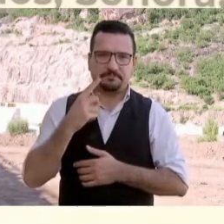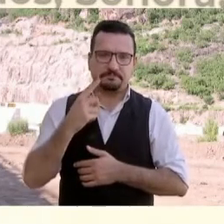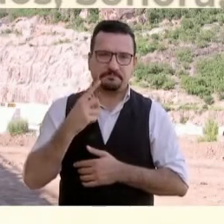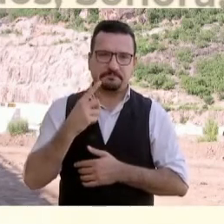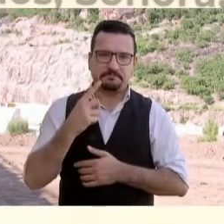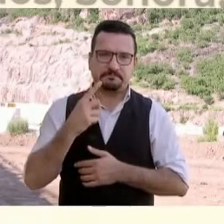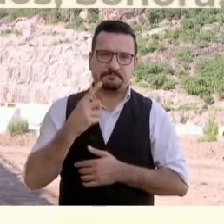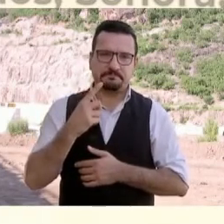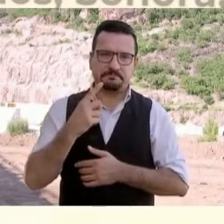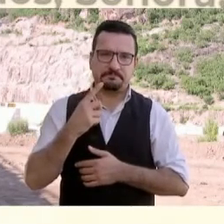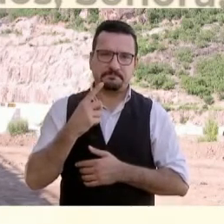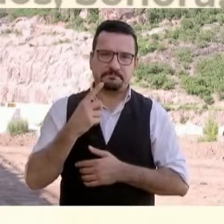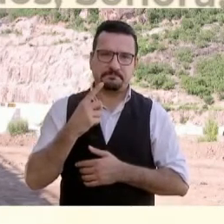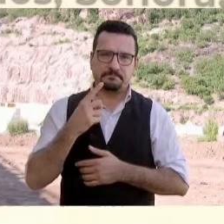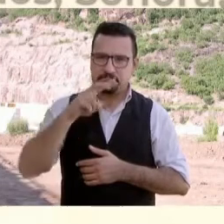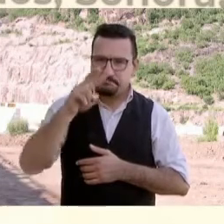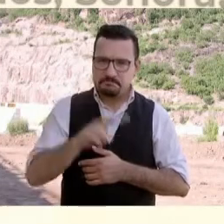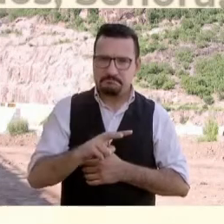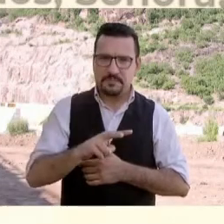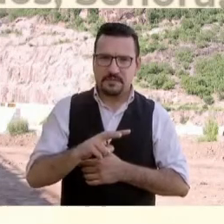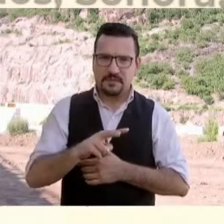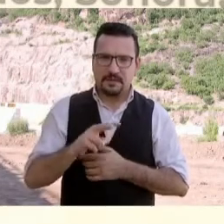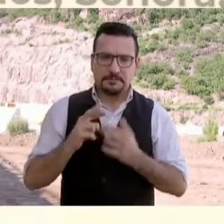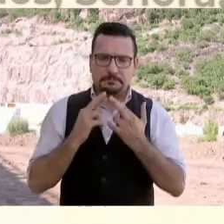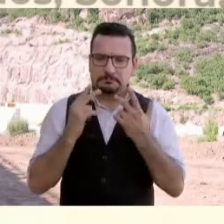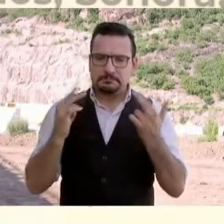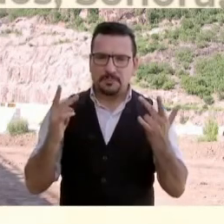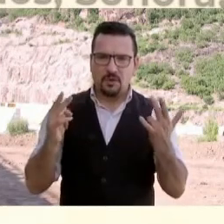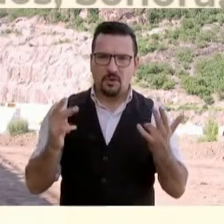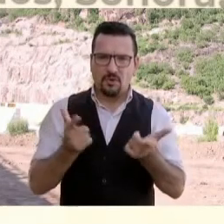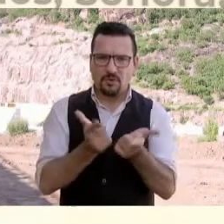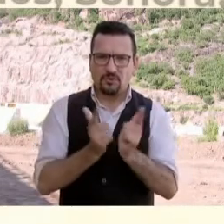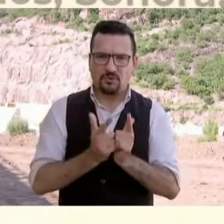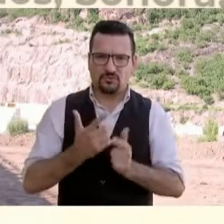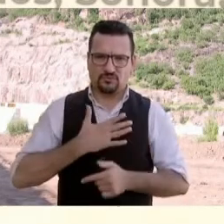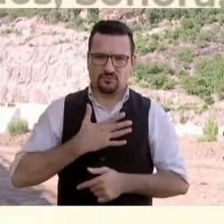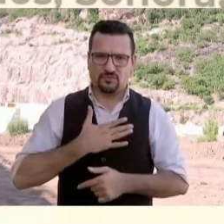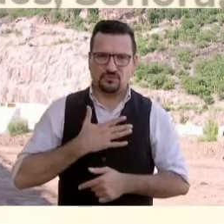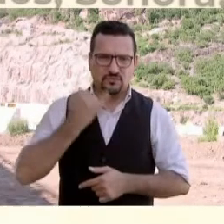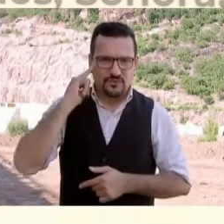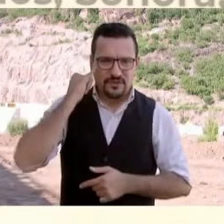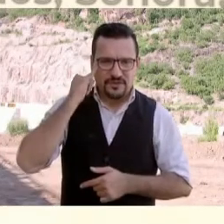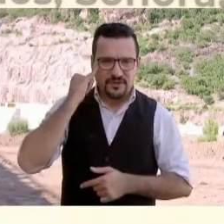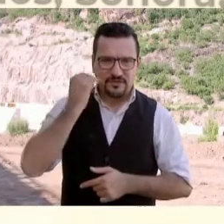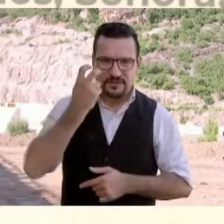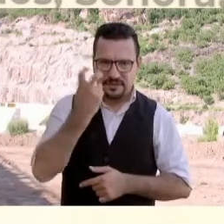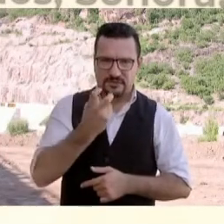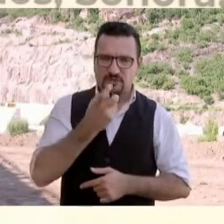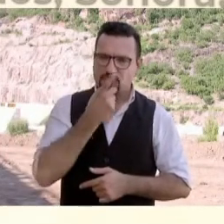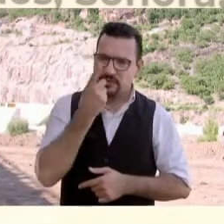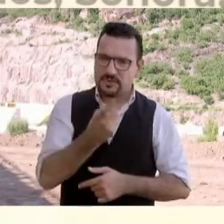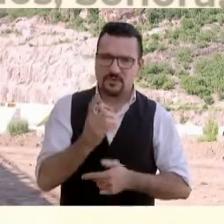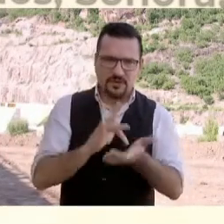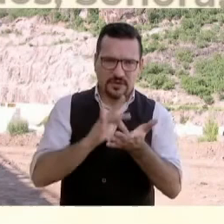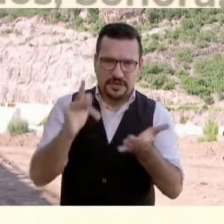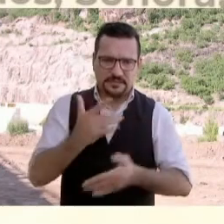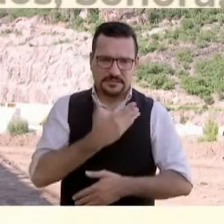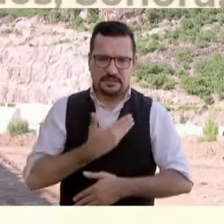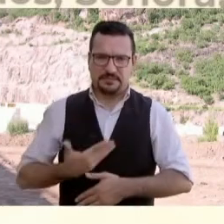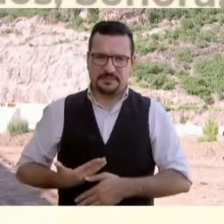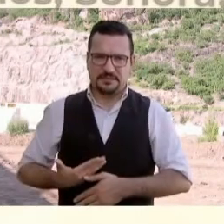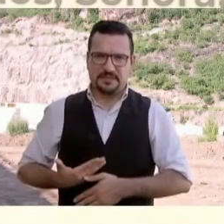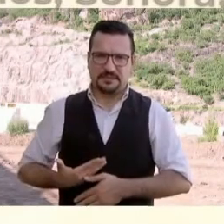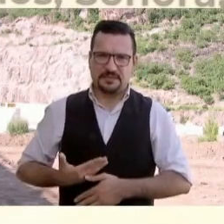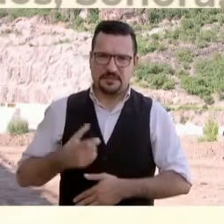muy fructífero para la tribu sí creo que con esto yo les agradezco al presidente para